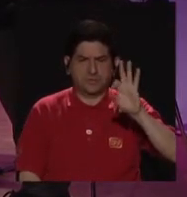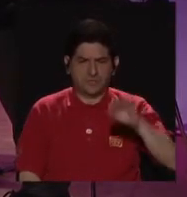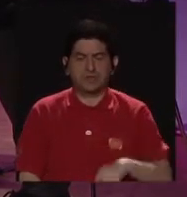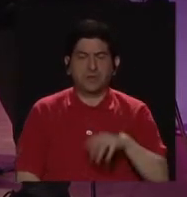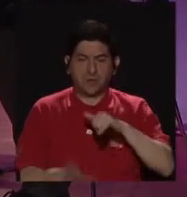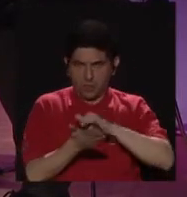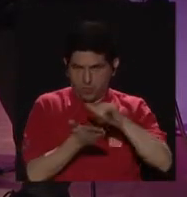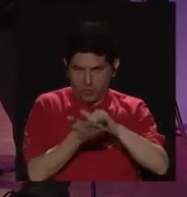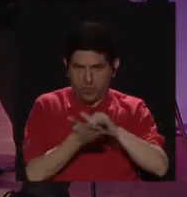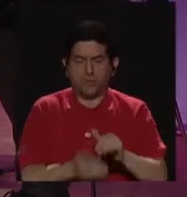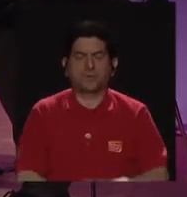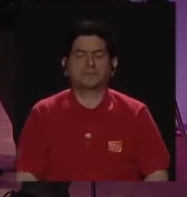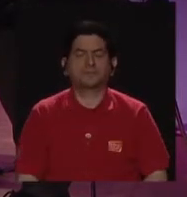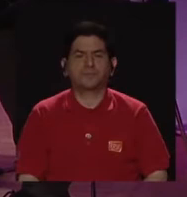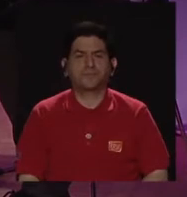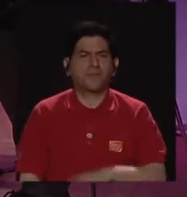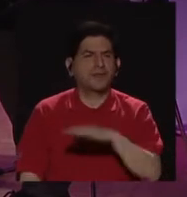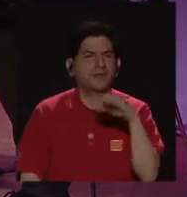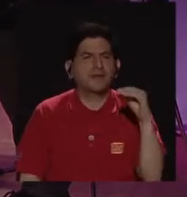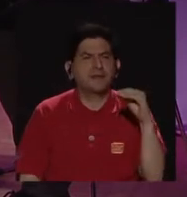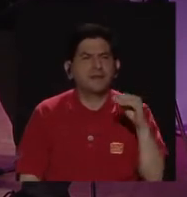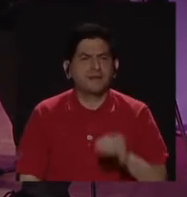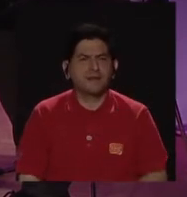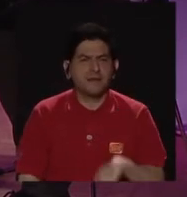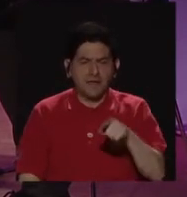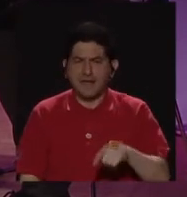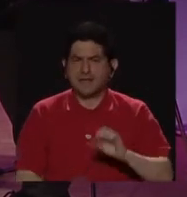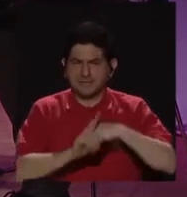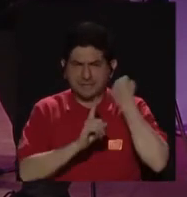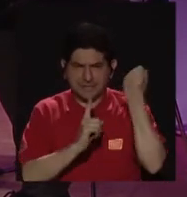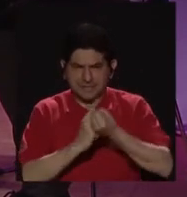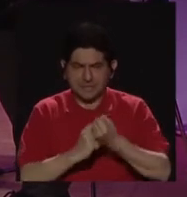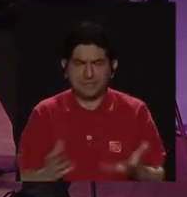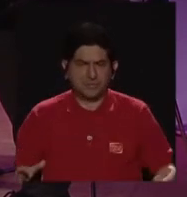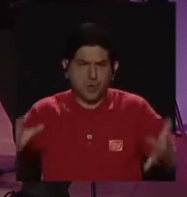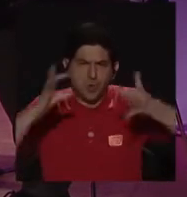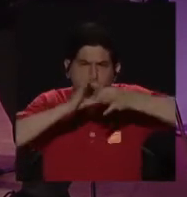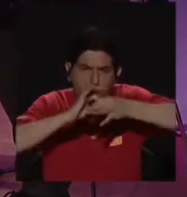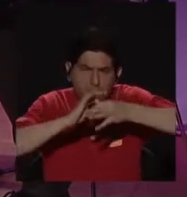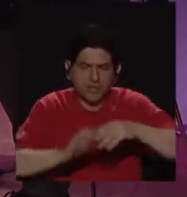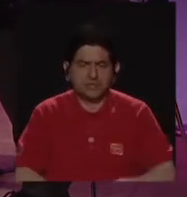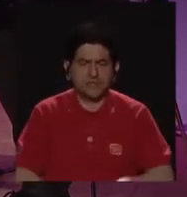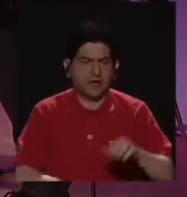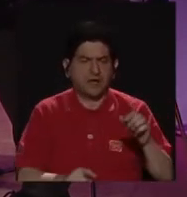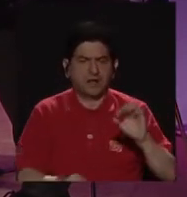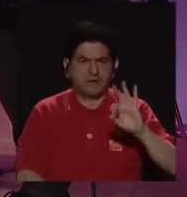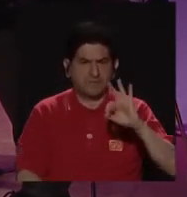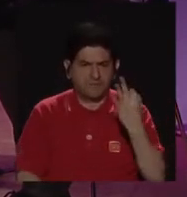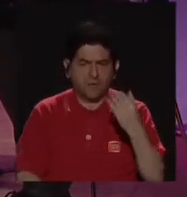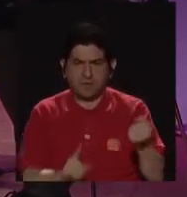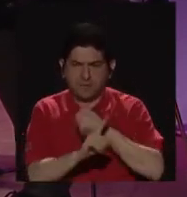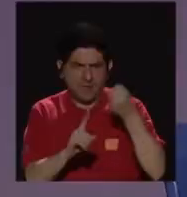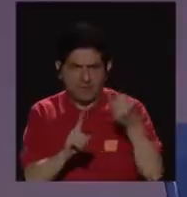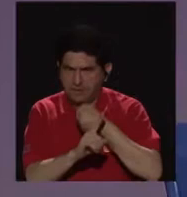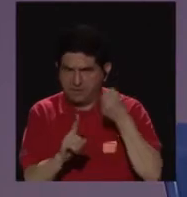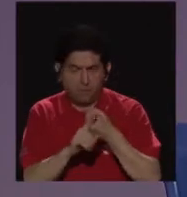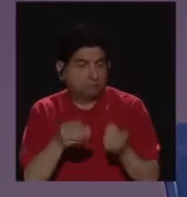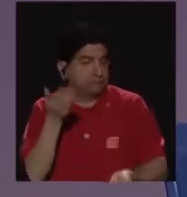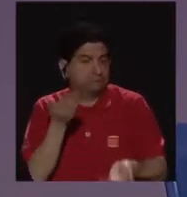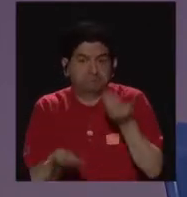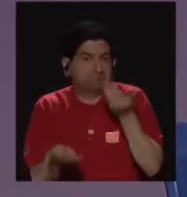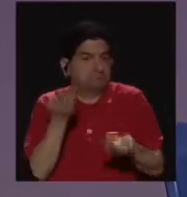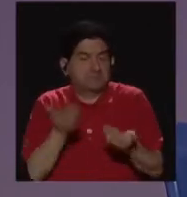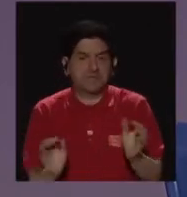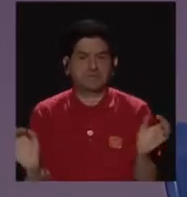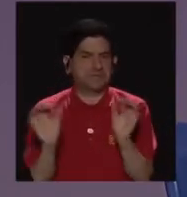está digamos está en este posicionamiento de conectar formas de violencia que no están de algunos al no